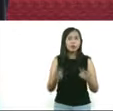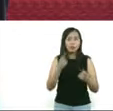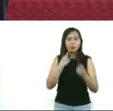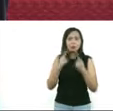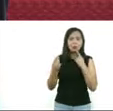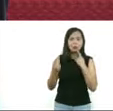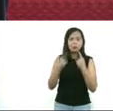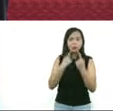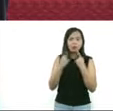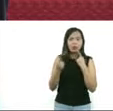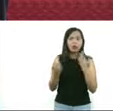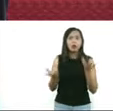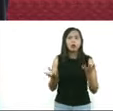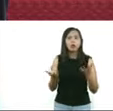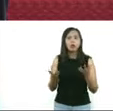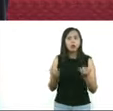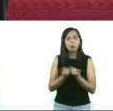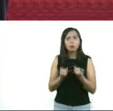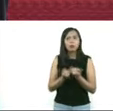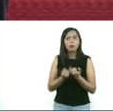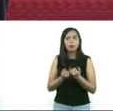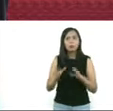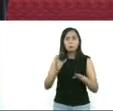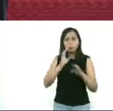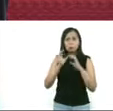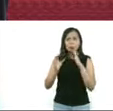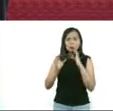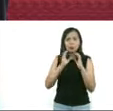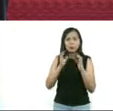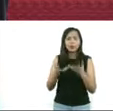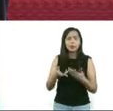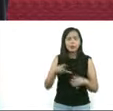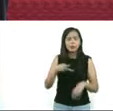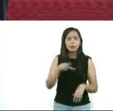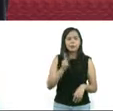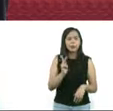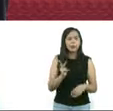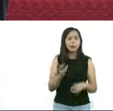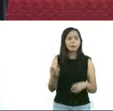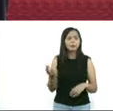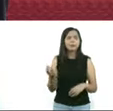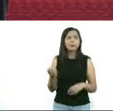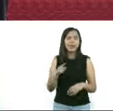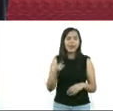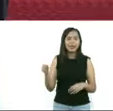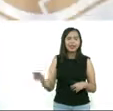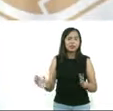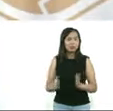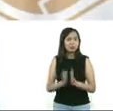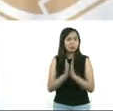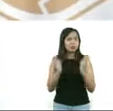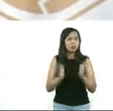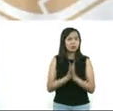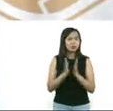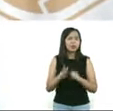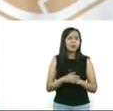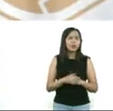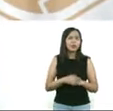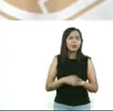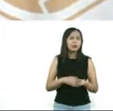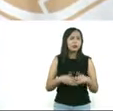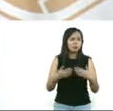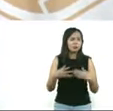que establezcan sus comunicaciones, hubiera sido mejor que participaran en el Parlamento abierto. Para